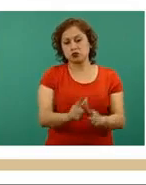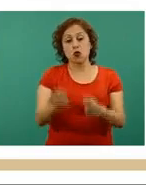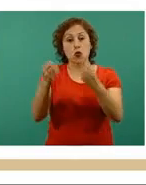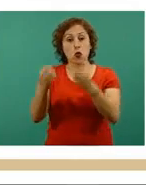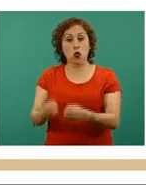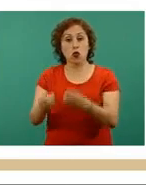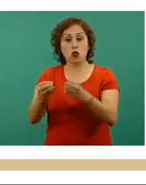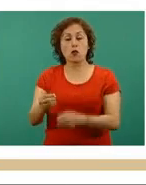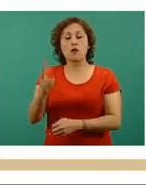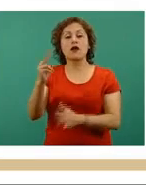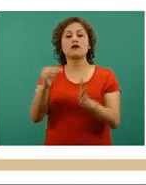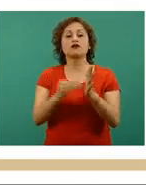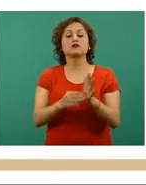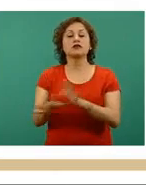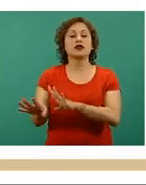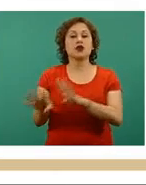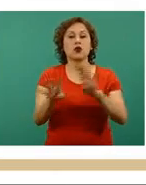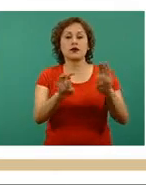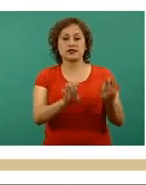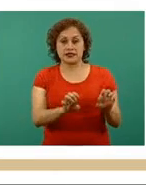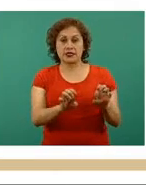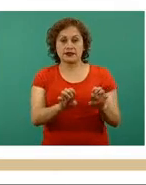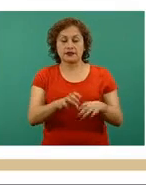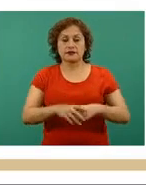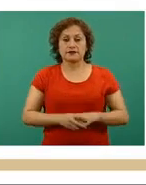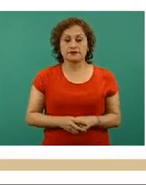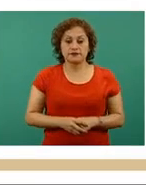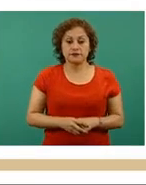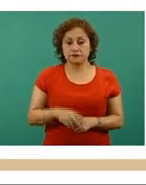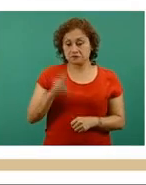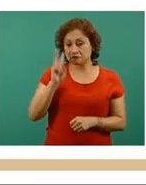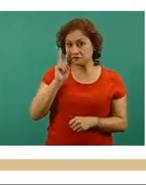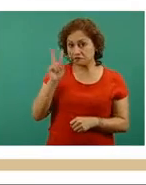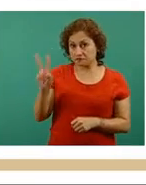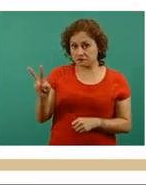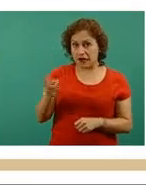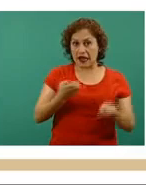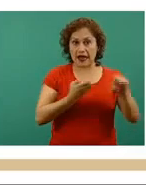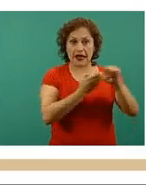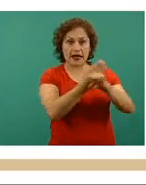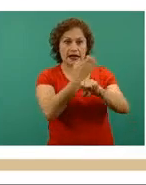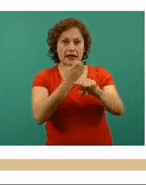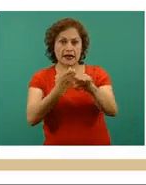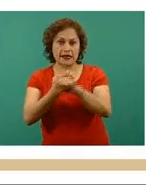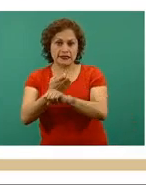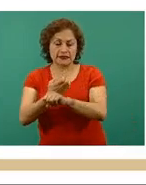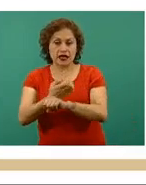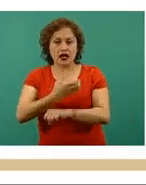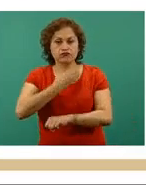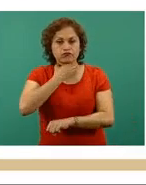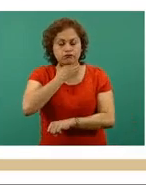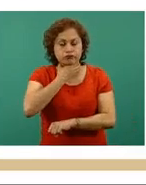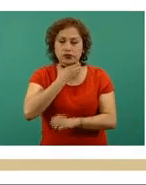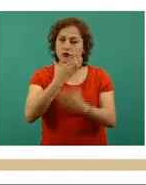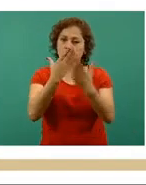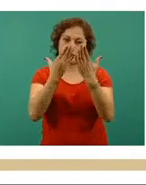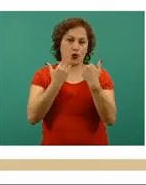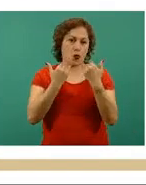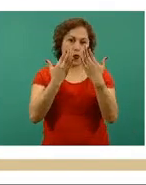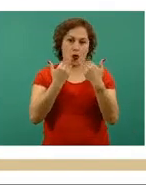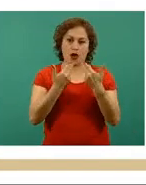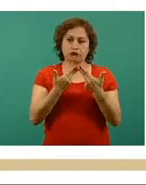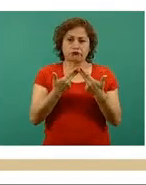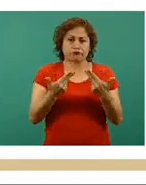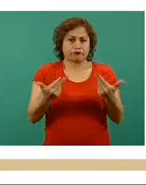momento reportado 2.900, y también vemos que no se encuentra ninguna entidad federativa que tenga